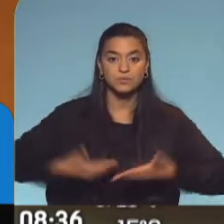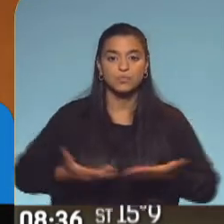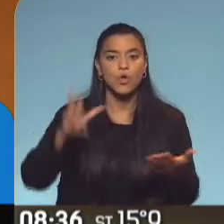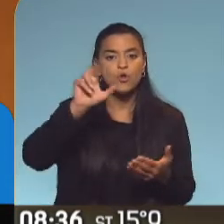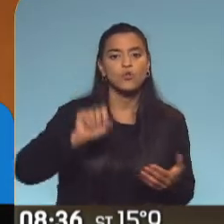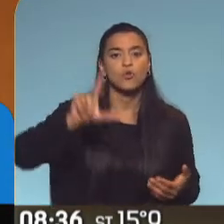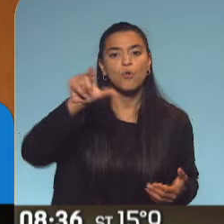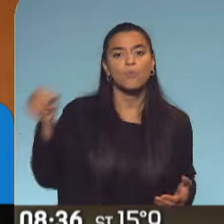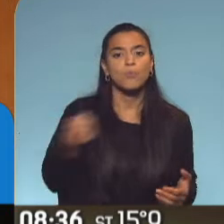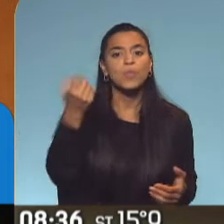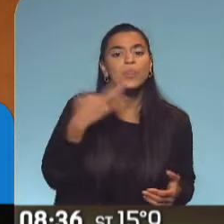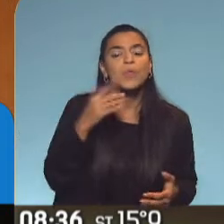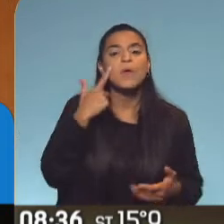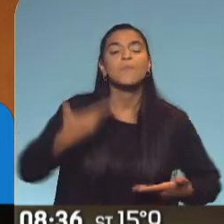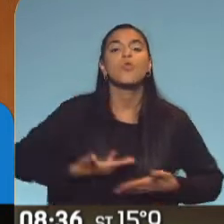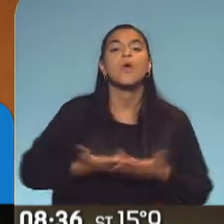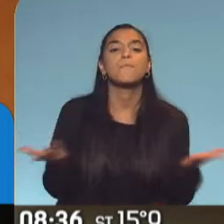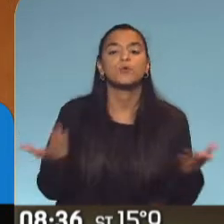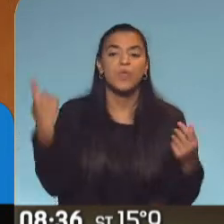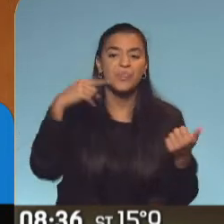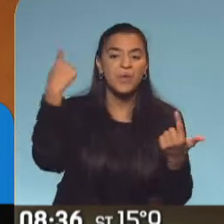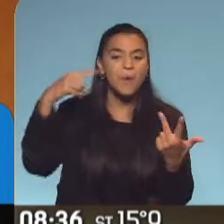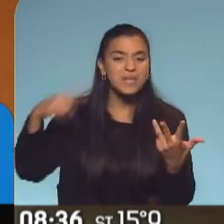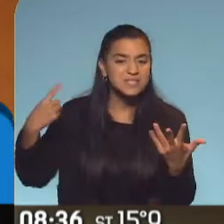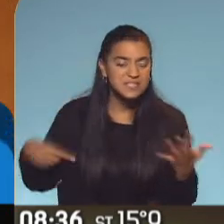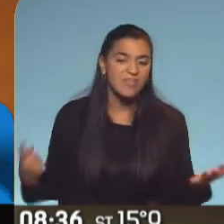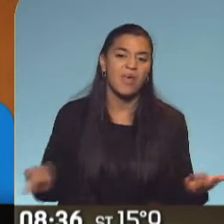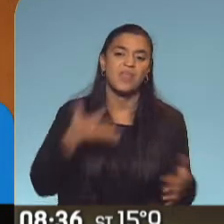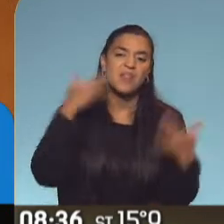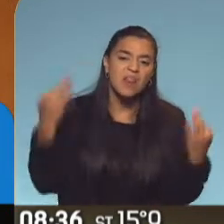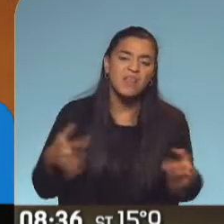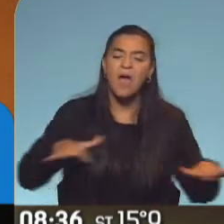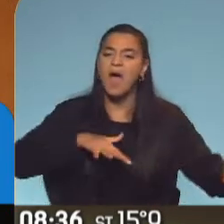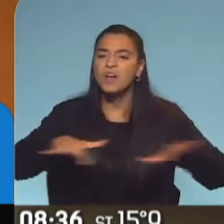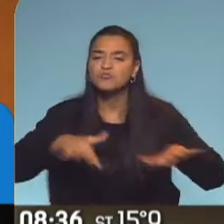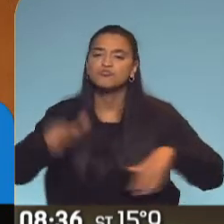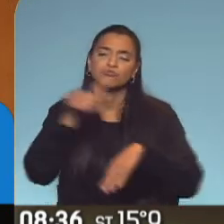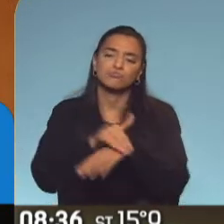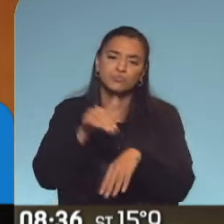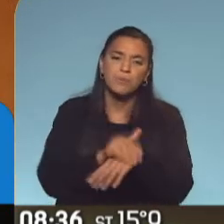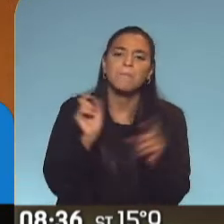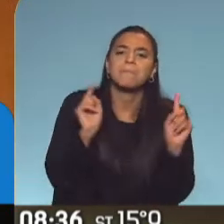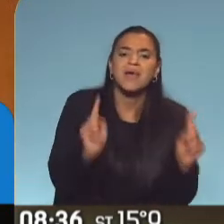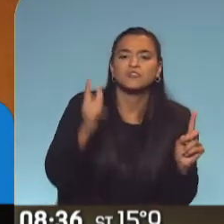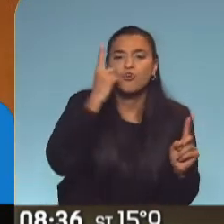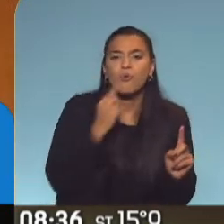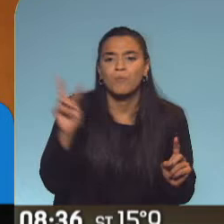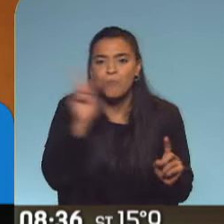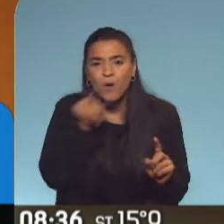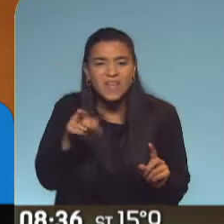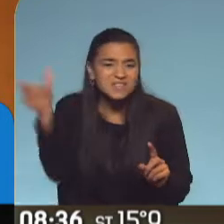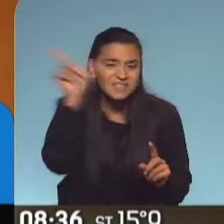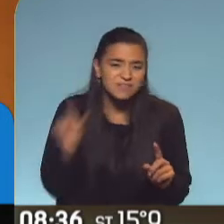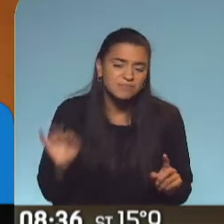rol central, ¿no? Tenemos que demostrar la diversidad de realidades, de acciones, de compromiso de los maestros y maestras en todo el país.